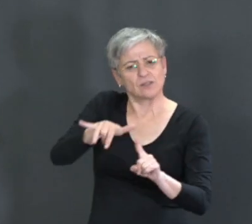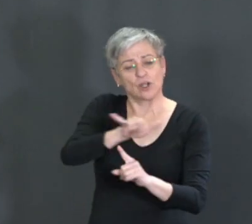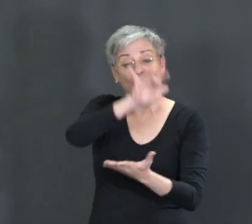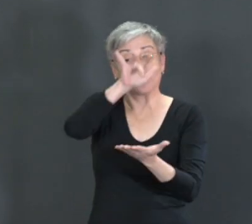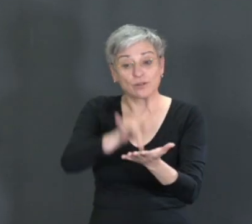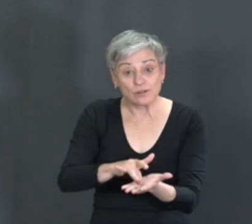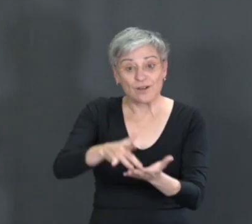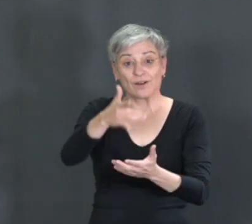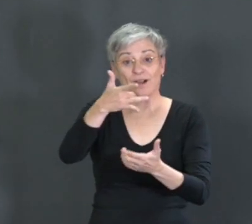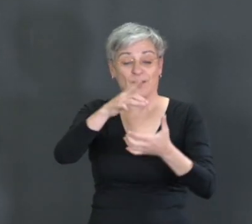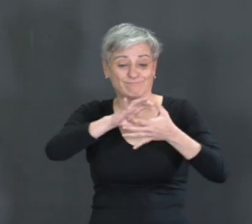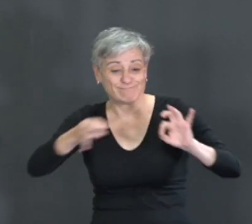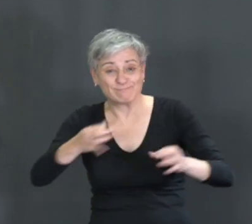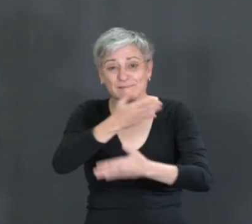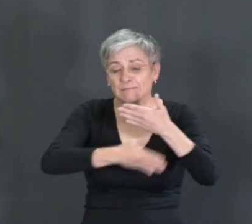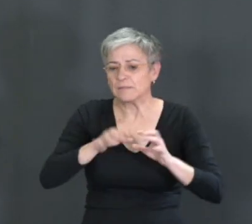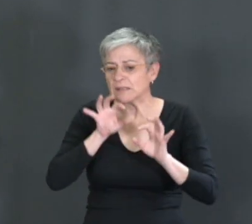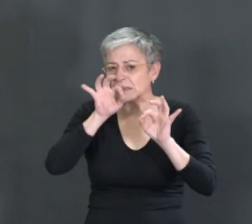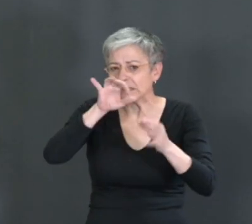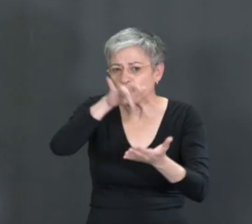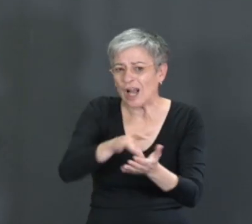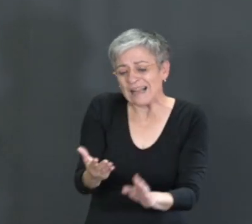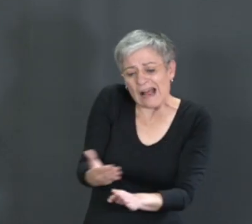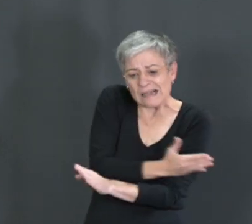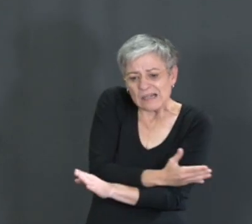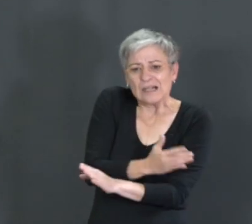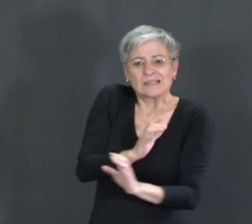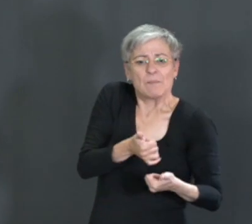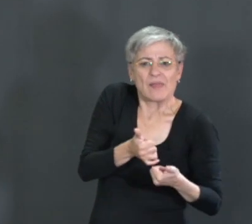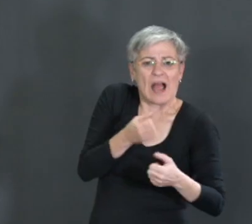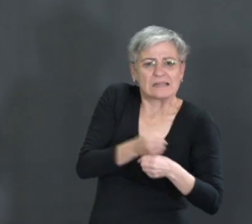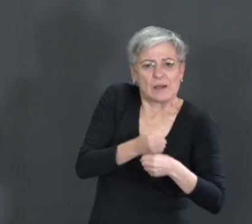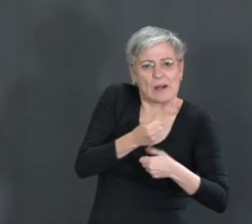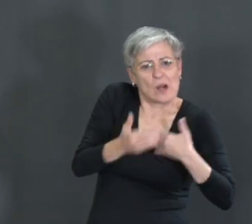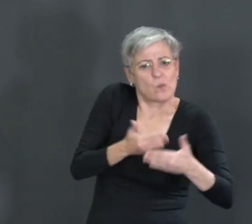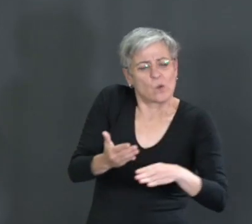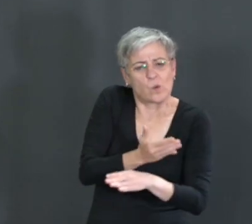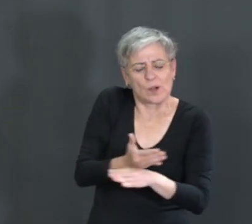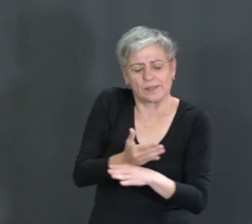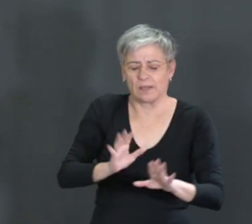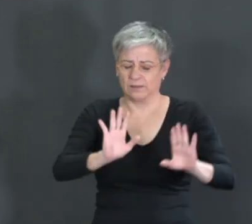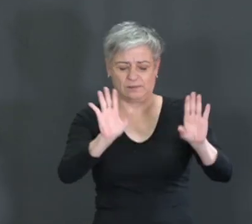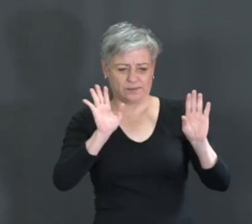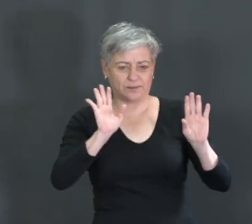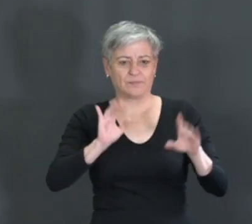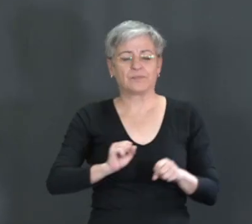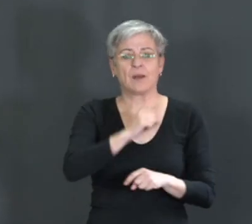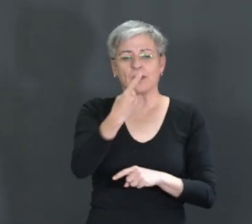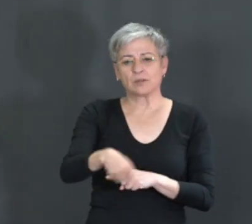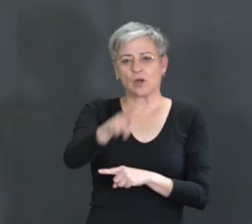Juegos Paralímpicos? 4 años antes, ¿cómo? La primera consciencia es en el